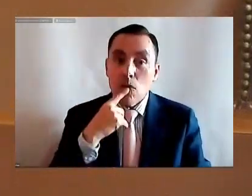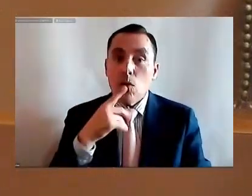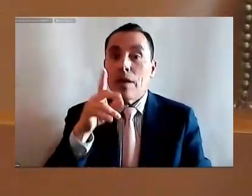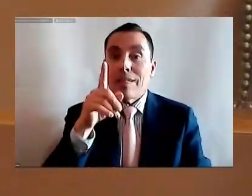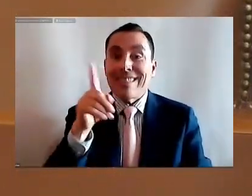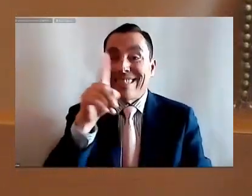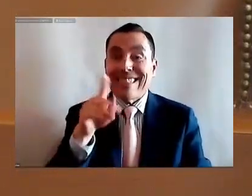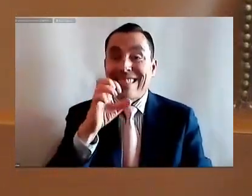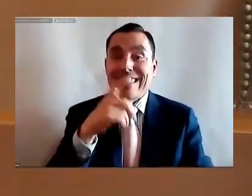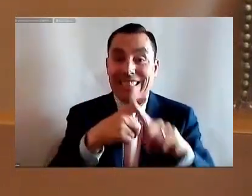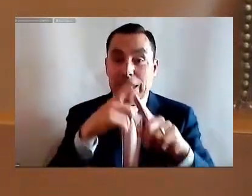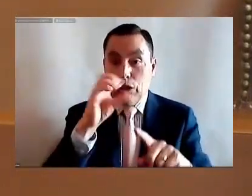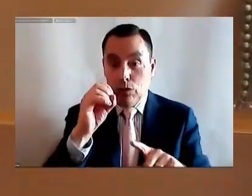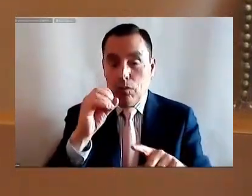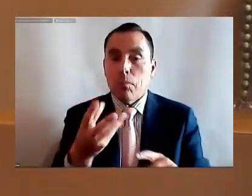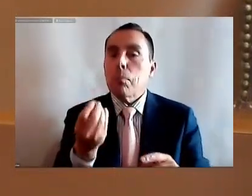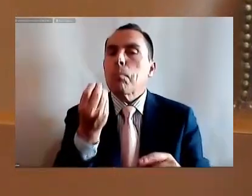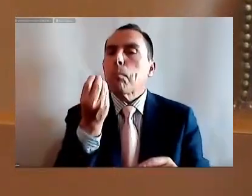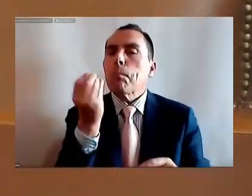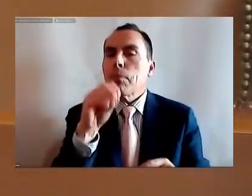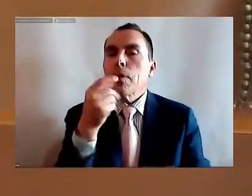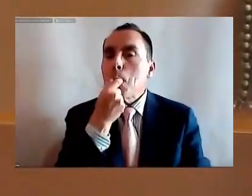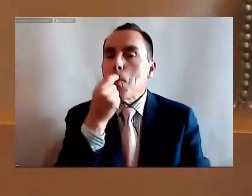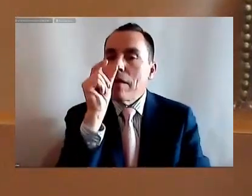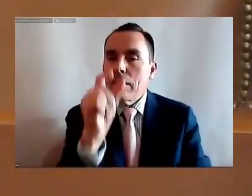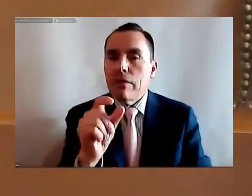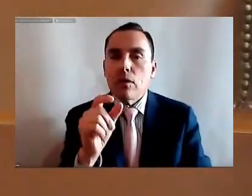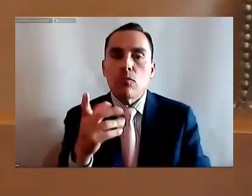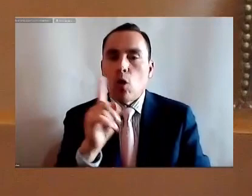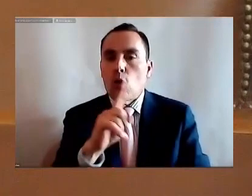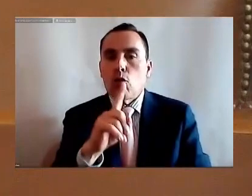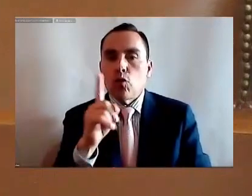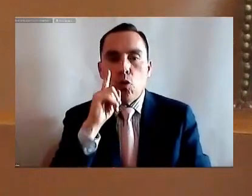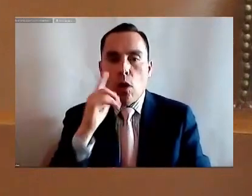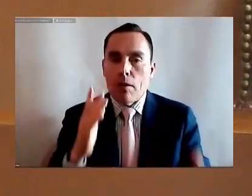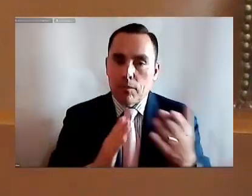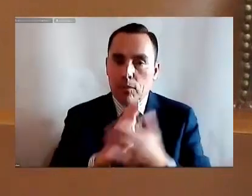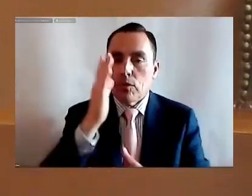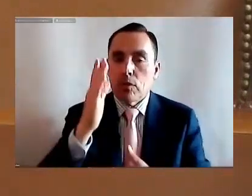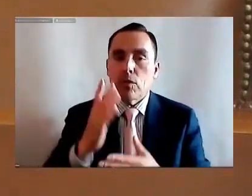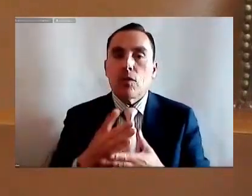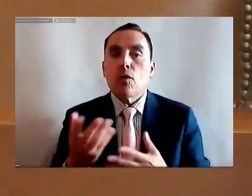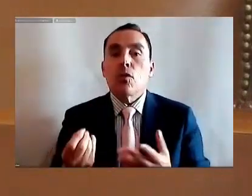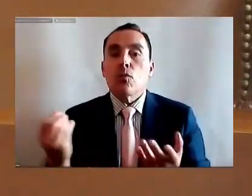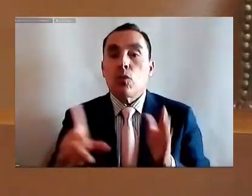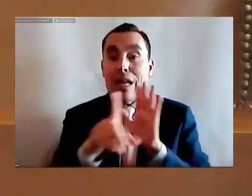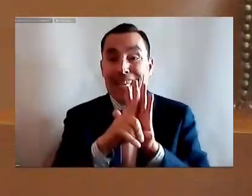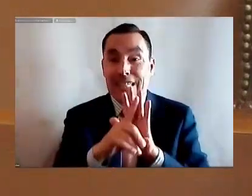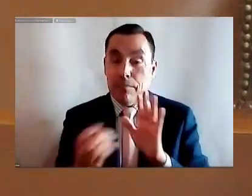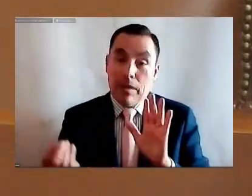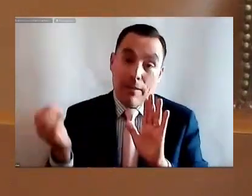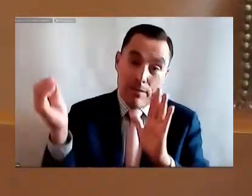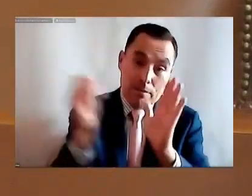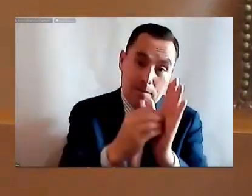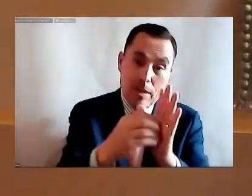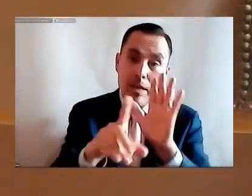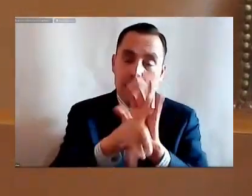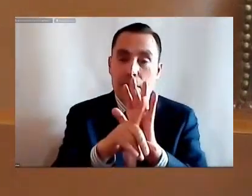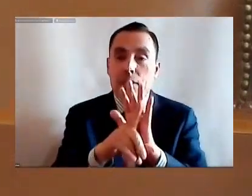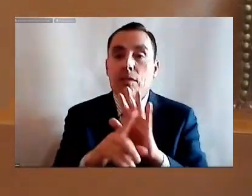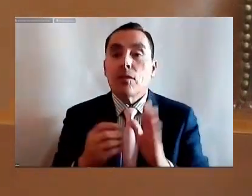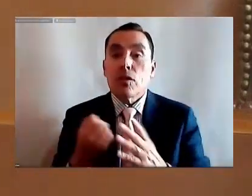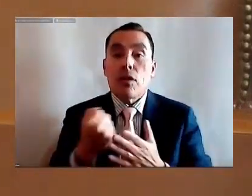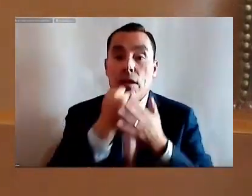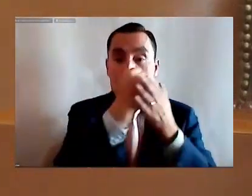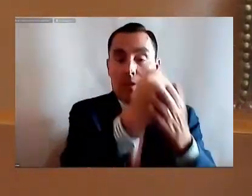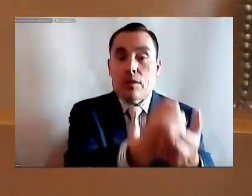por casualidad todo esto, porque no estaba contemplada al inicio. La propuso un legislador para que fracasara la ley, como la ley era en favor de las personas